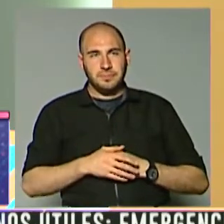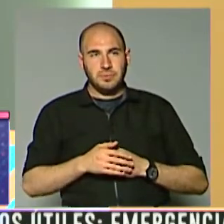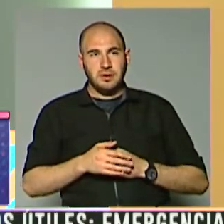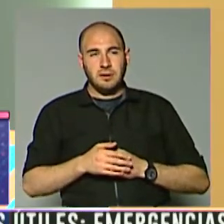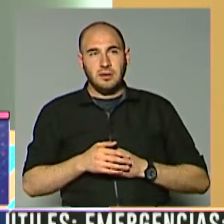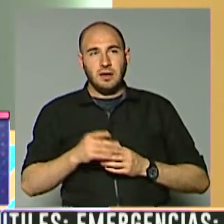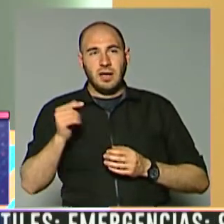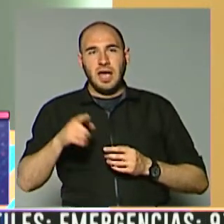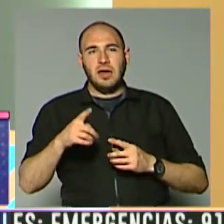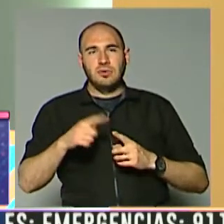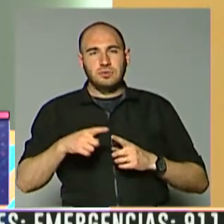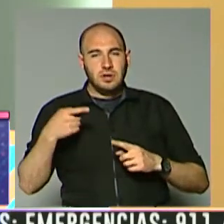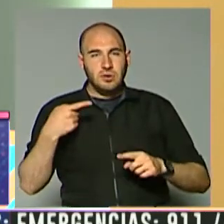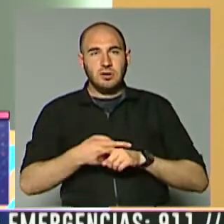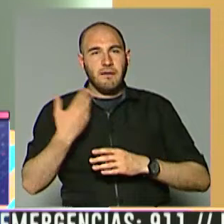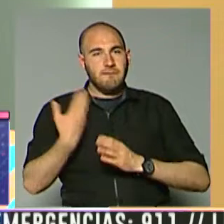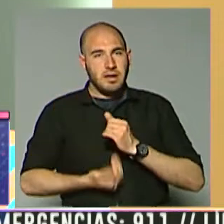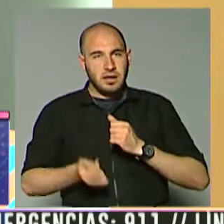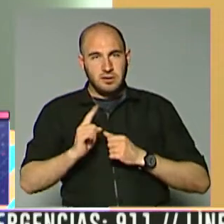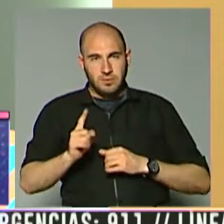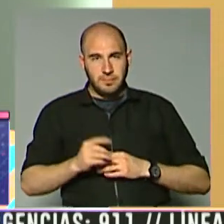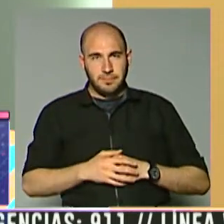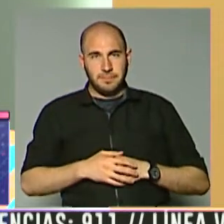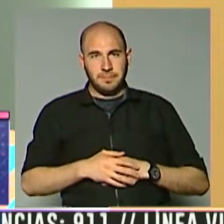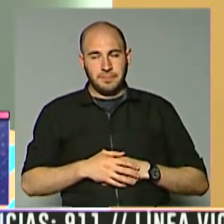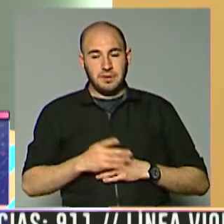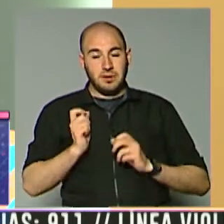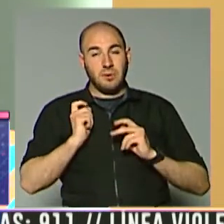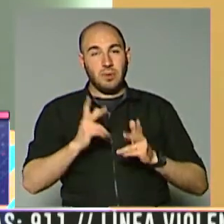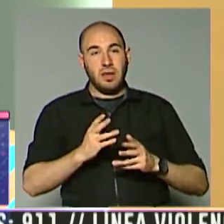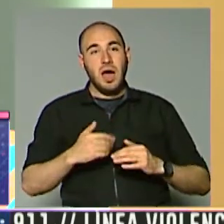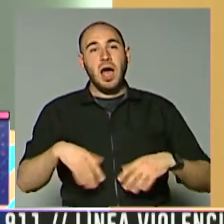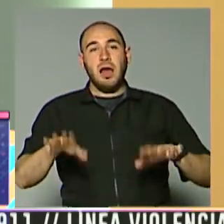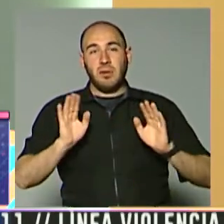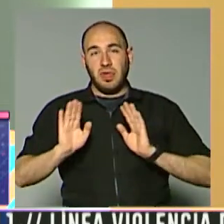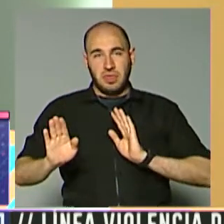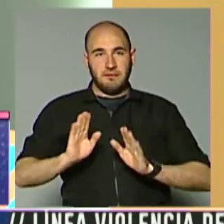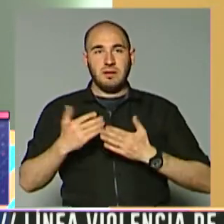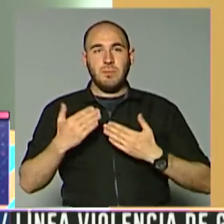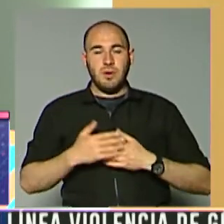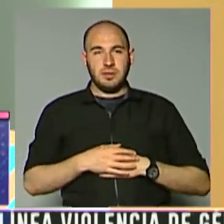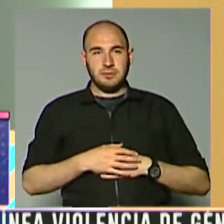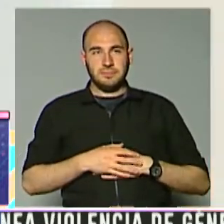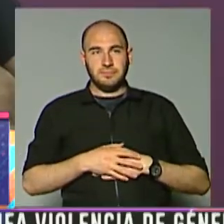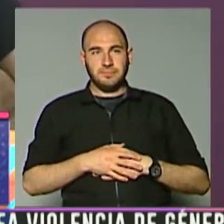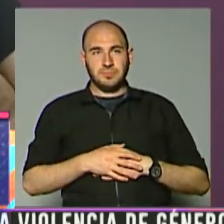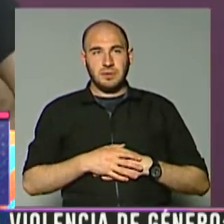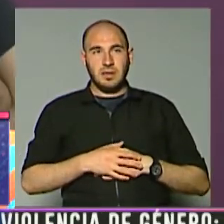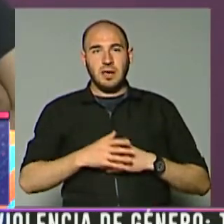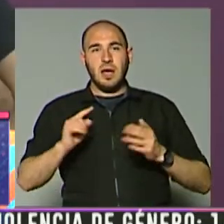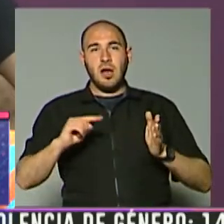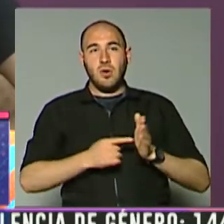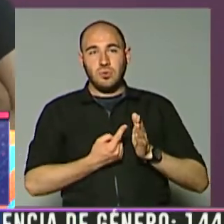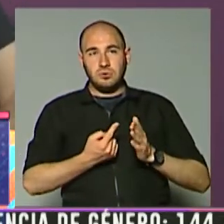incurras institucionalmente en una falla que, insisto, puede defenderse, que hay una